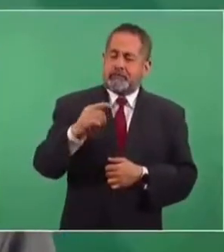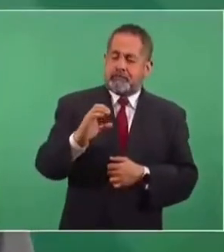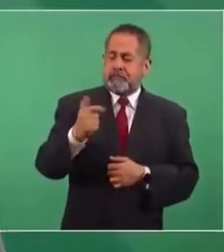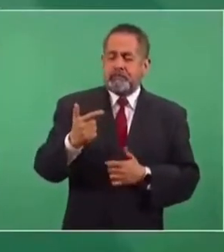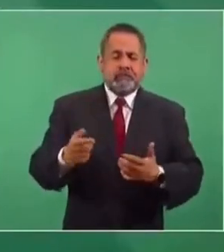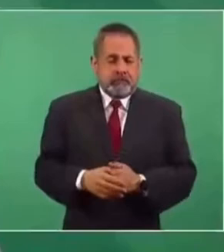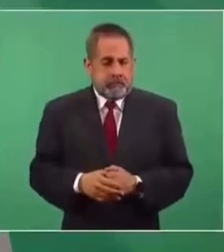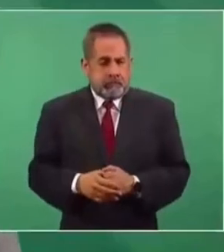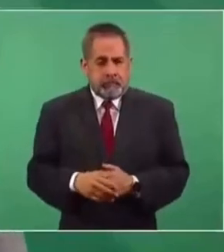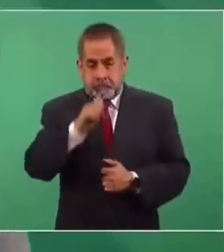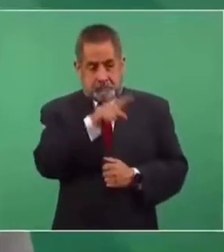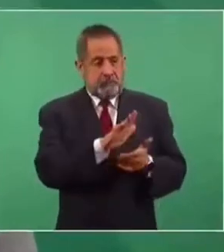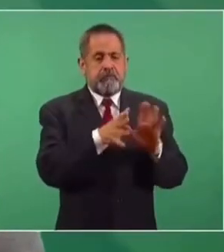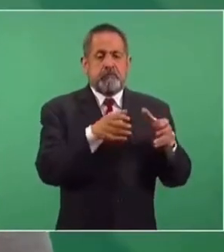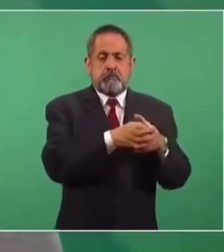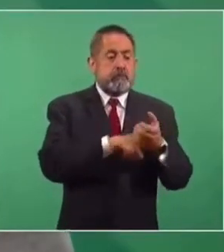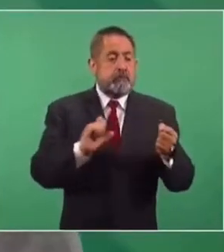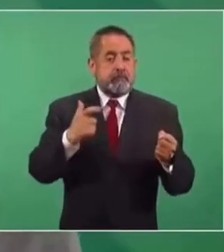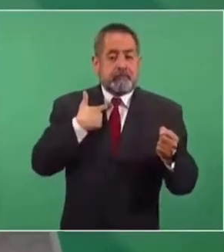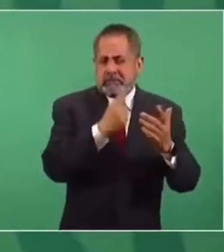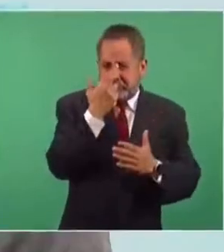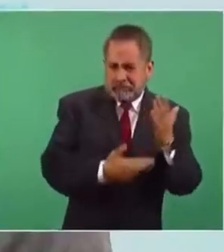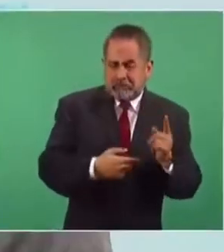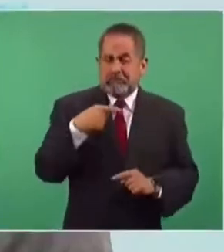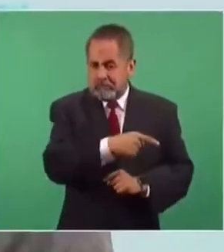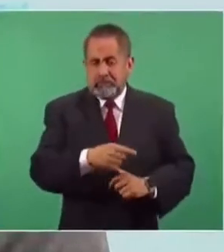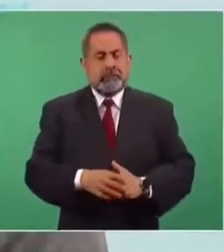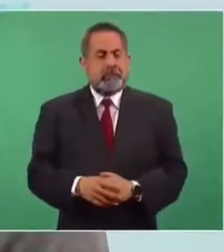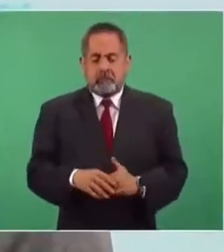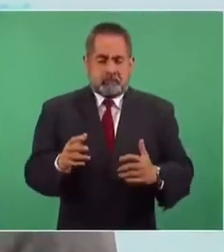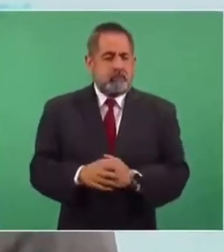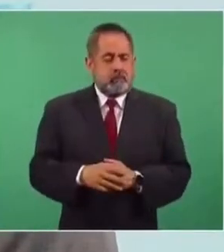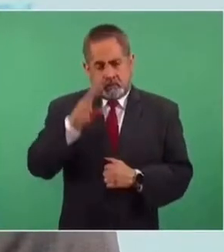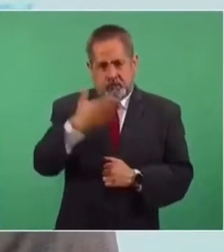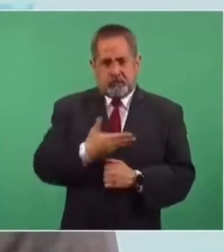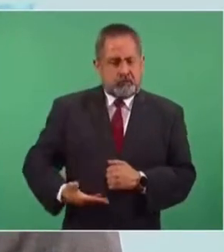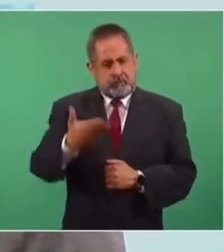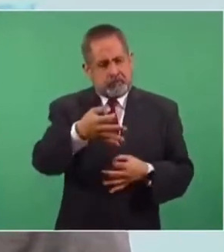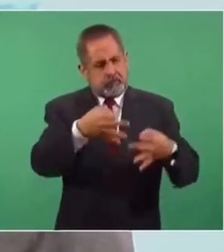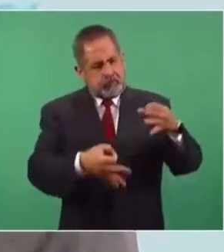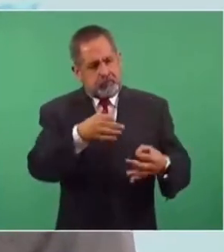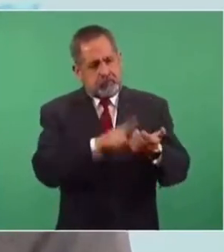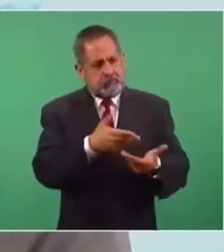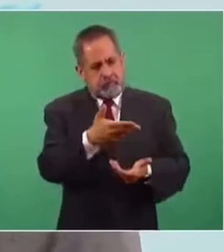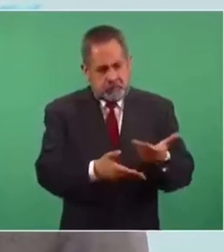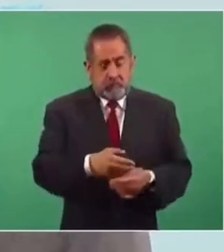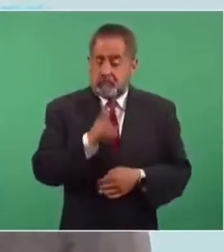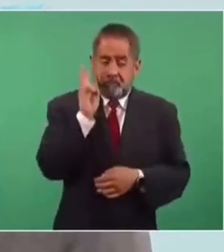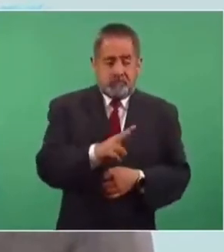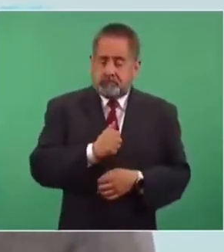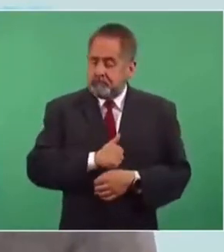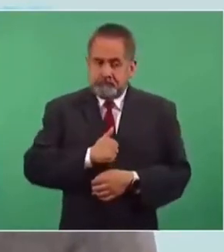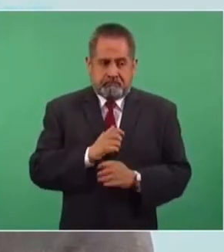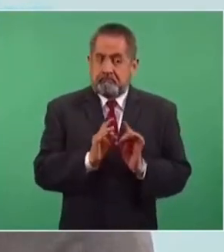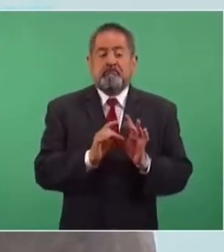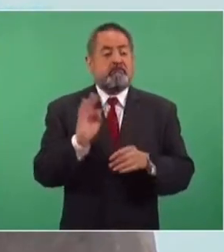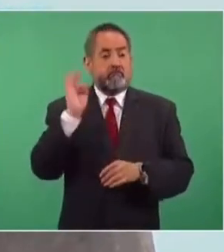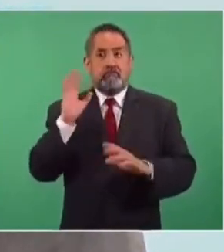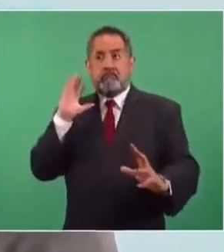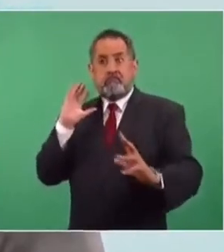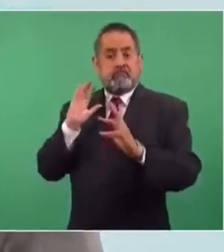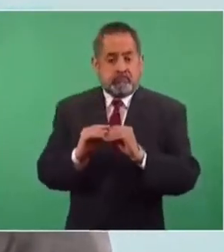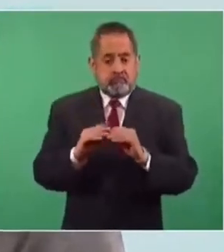Entre ellos se encuentra también el exministro José Ramón Cosío. En fin, señor presidente de la Corte, sería lamentable que después de todo el